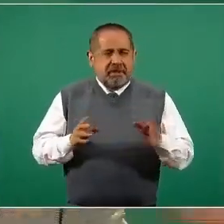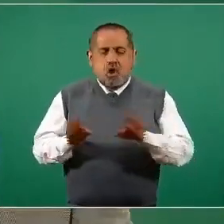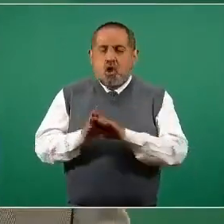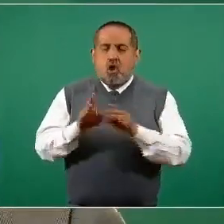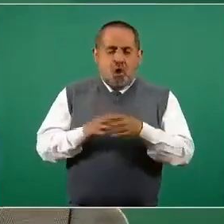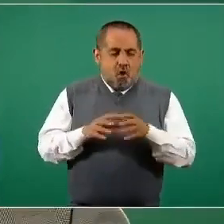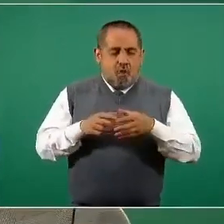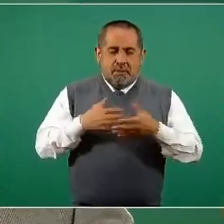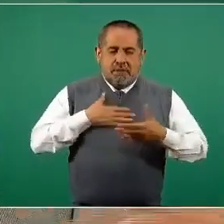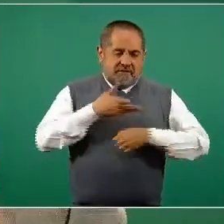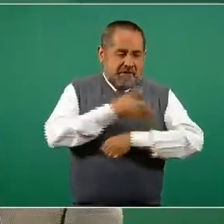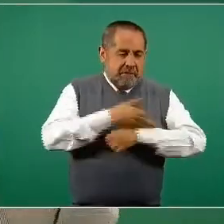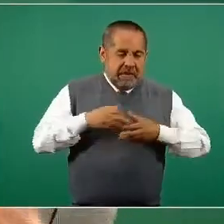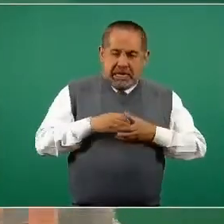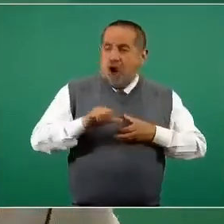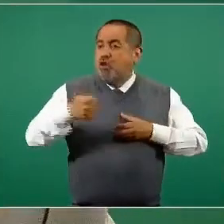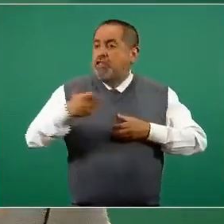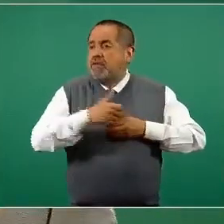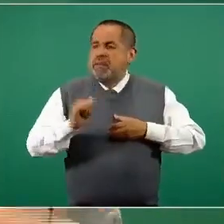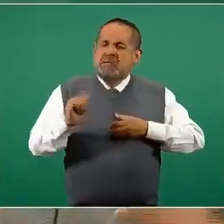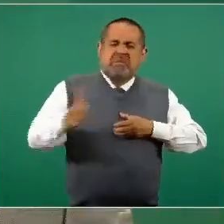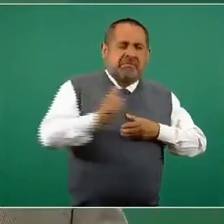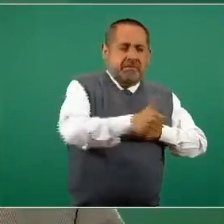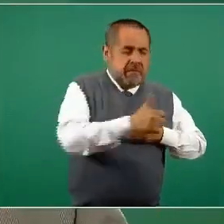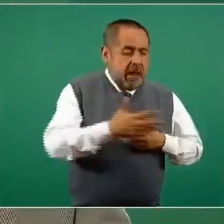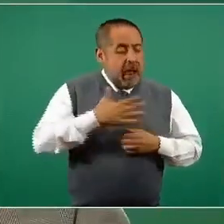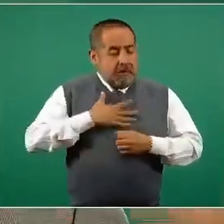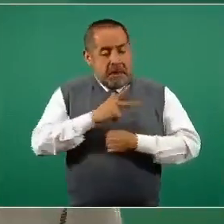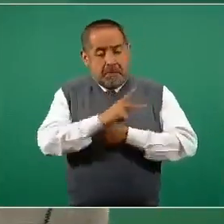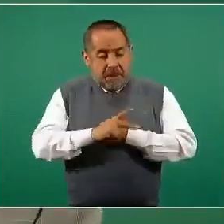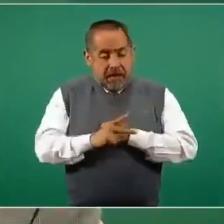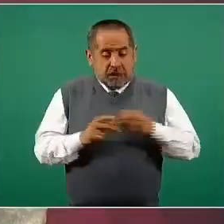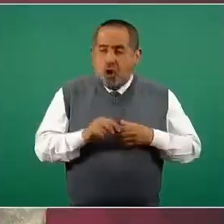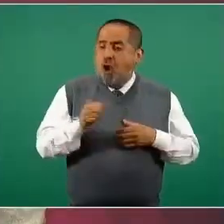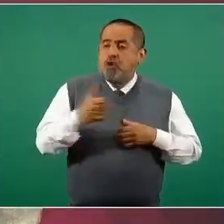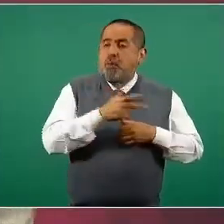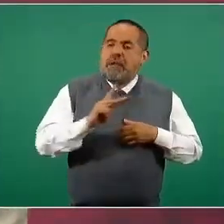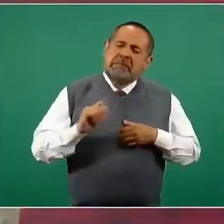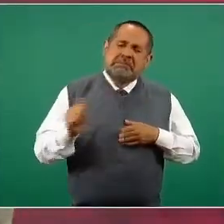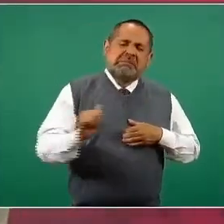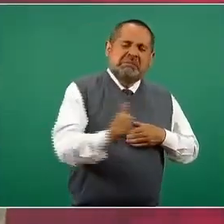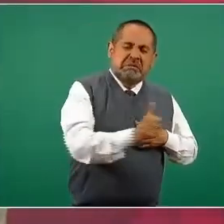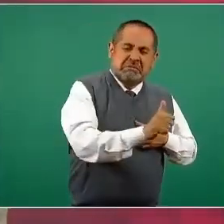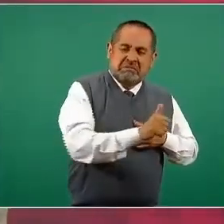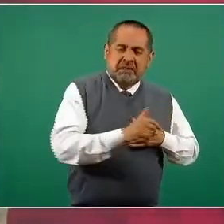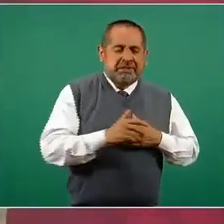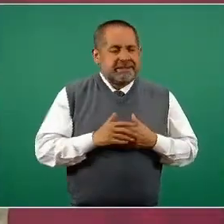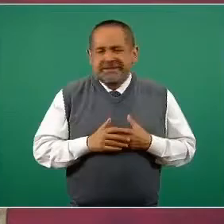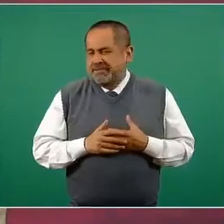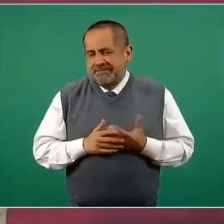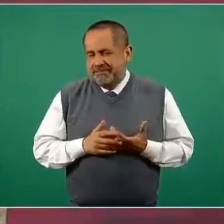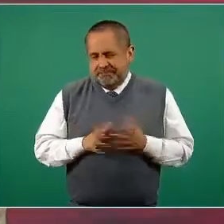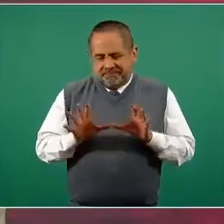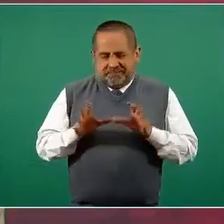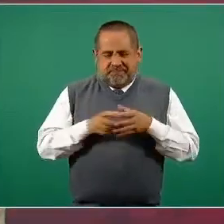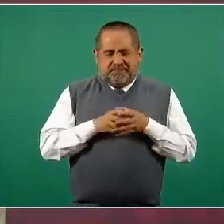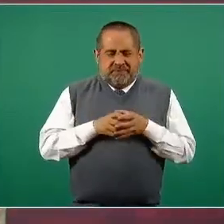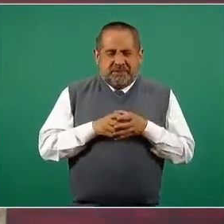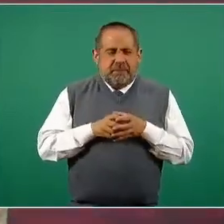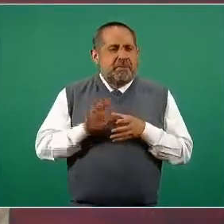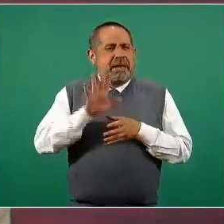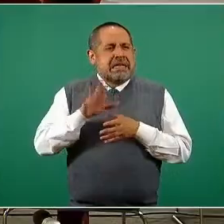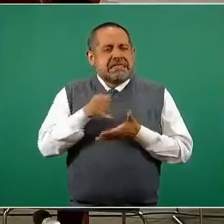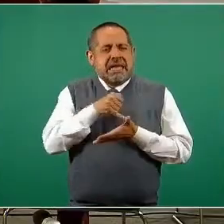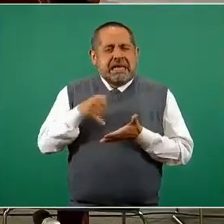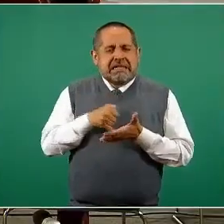una familia versus las demás familias, un país versus los demás países. Entonces vive en una isla de